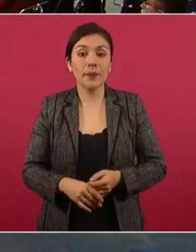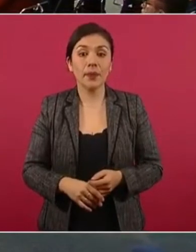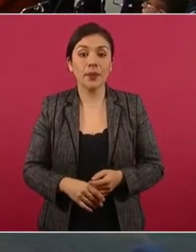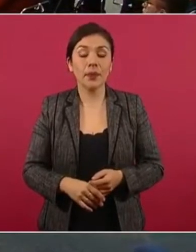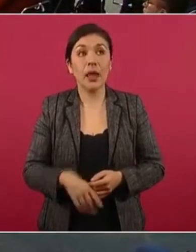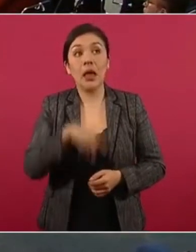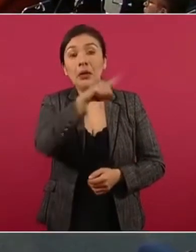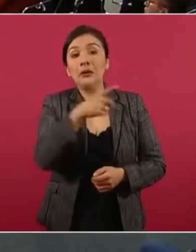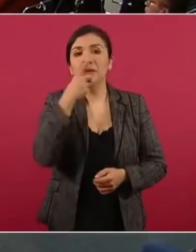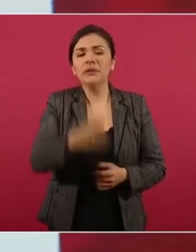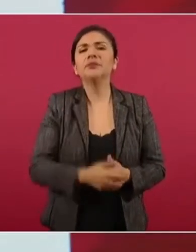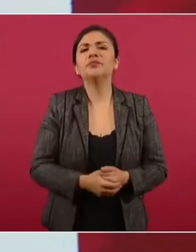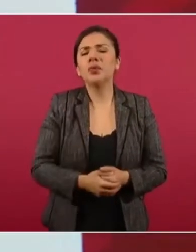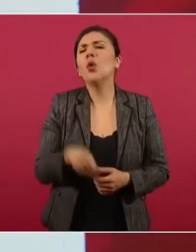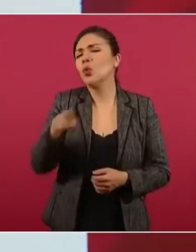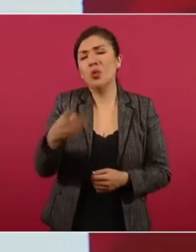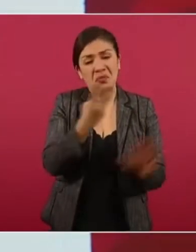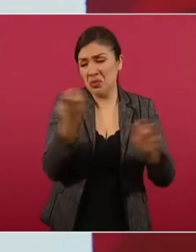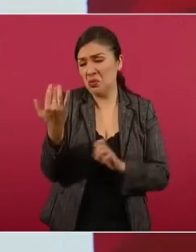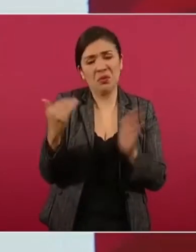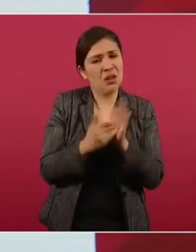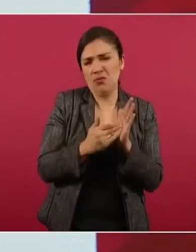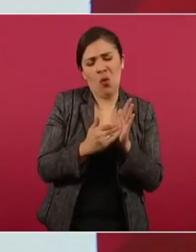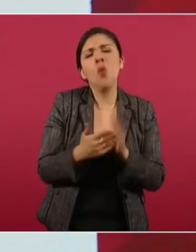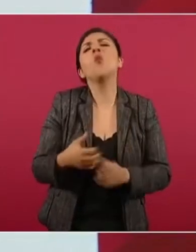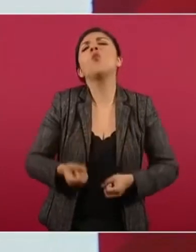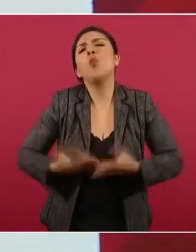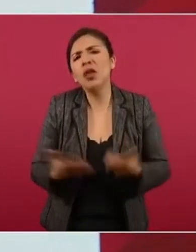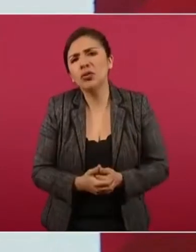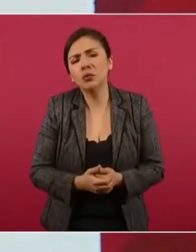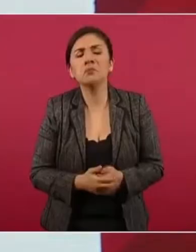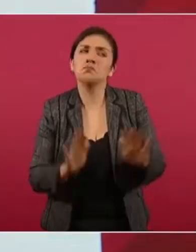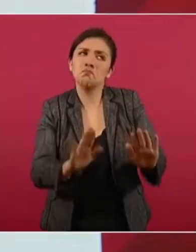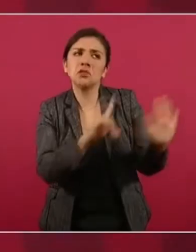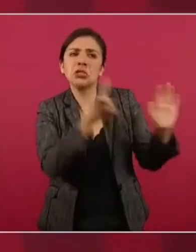Y me dice, ¿y cuánto pueden? Le digo, 100,000.